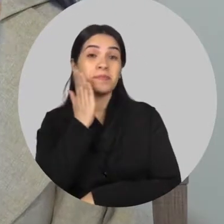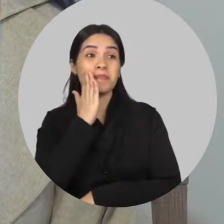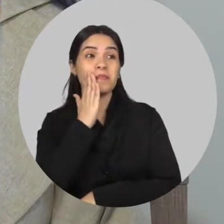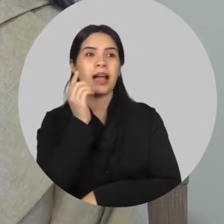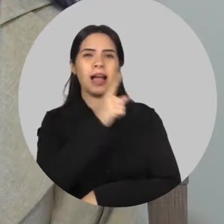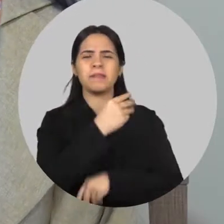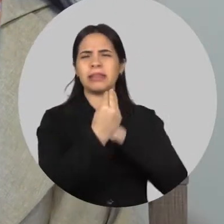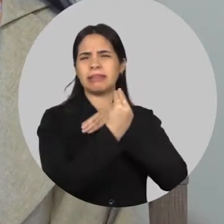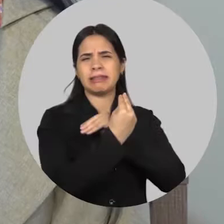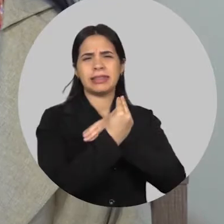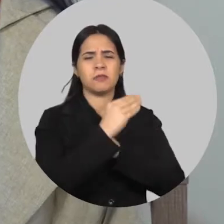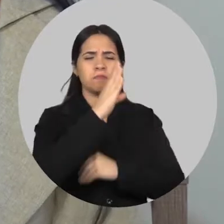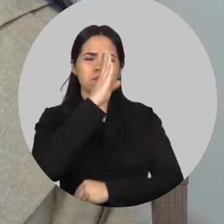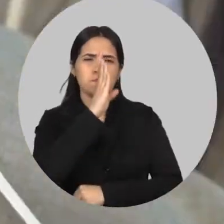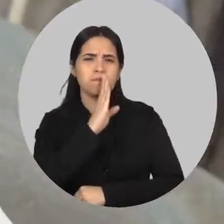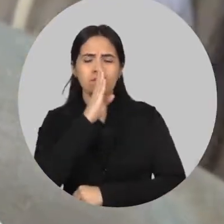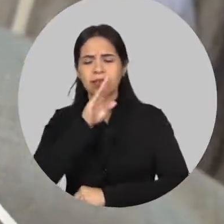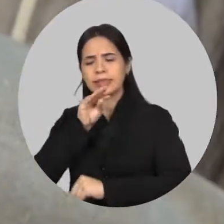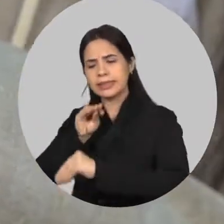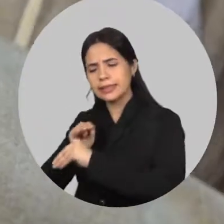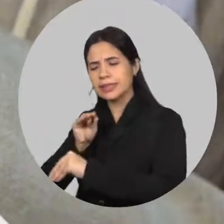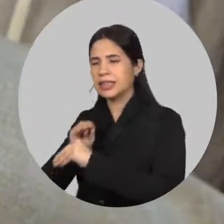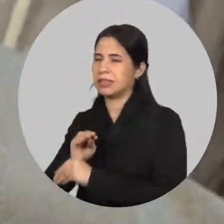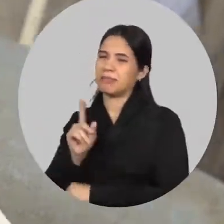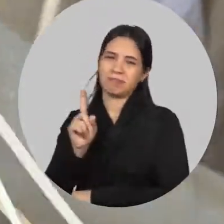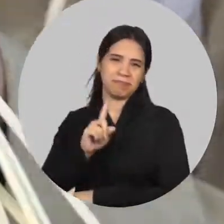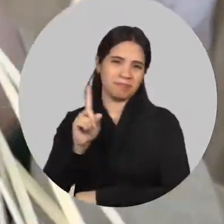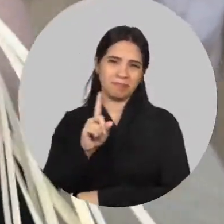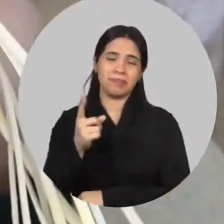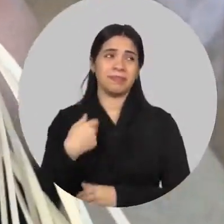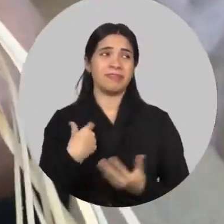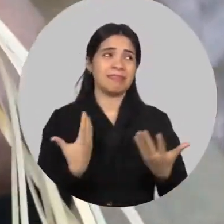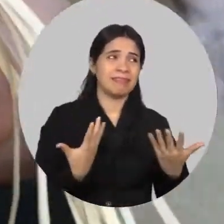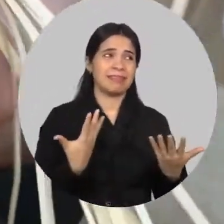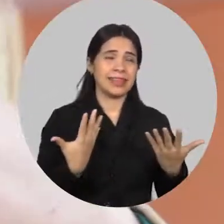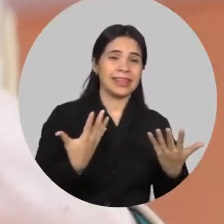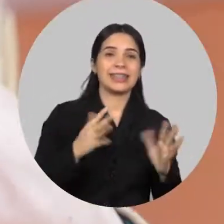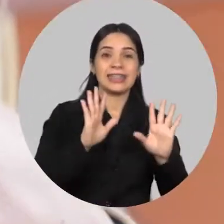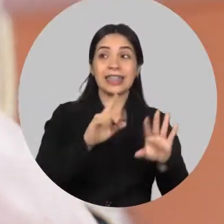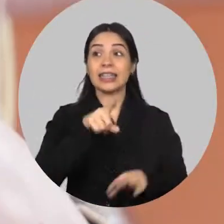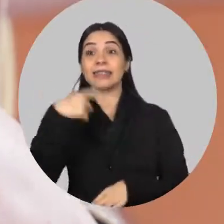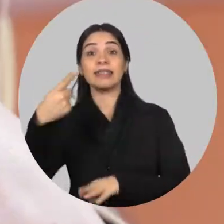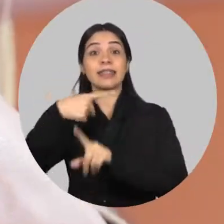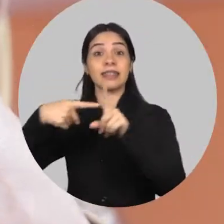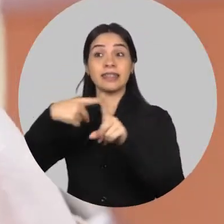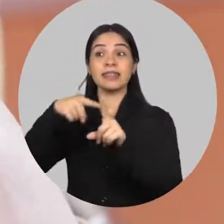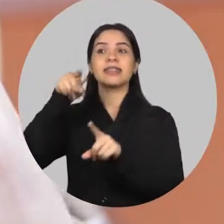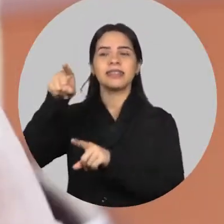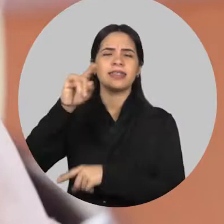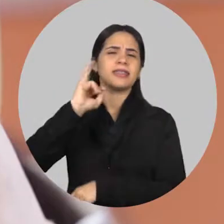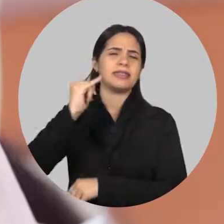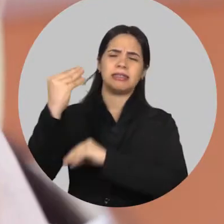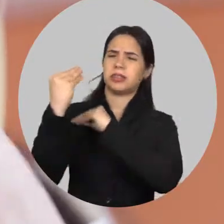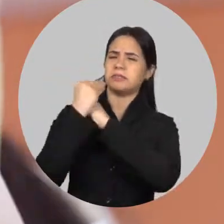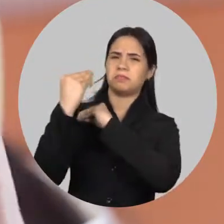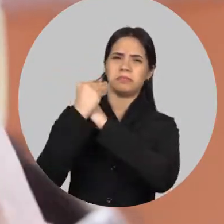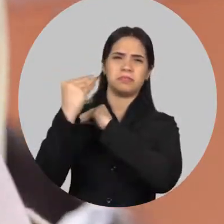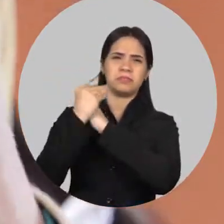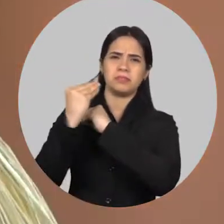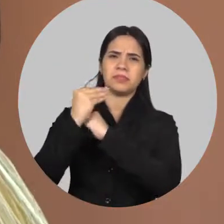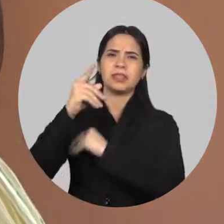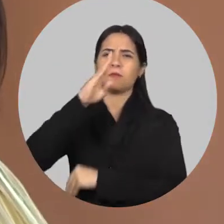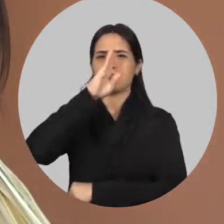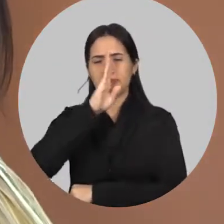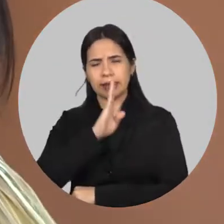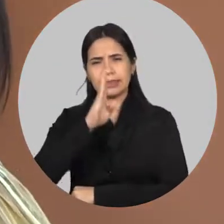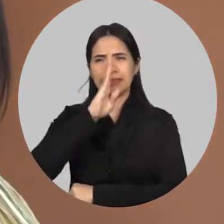tiene el don de enseñar, la paciencia, entonces veía cómo hacían mis tías, y de ahí mis tías especialmente